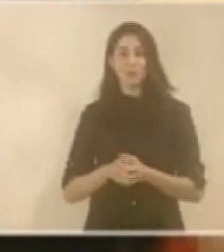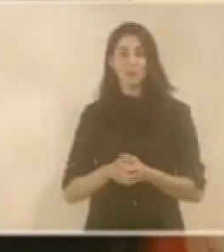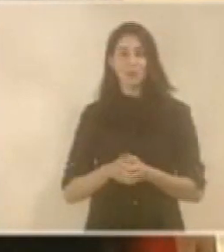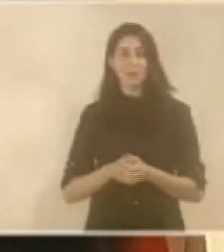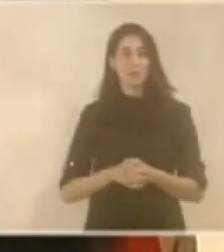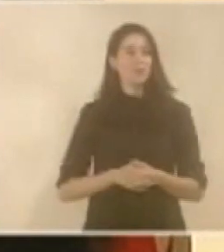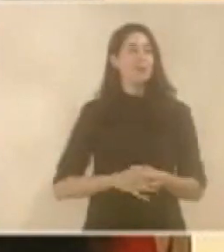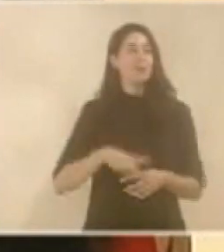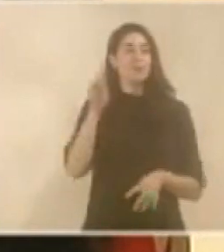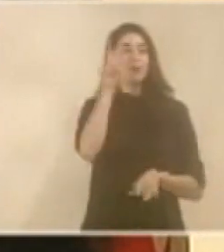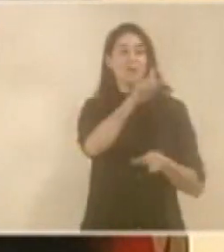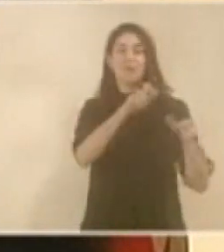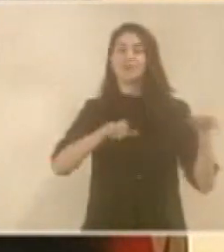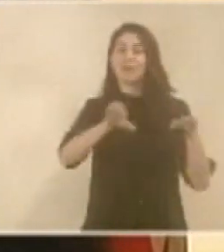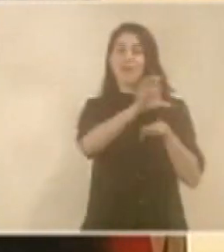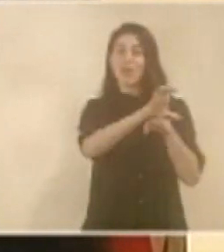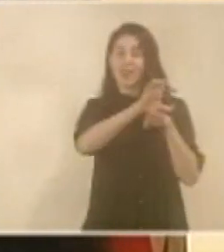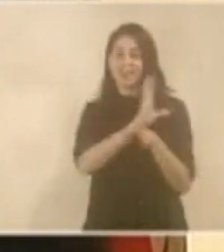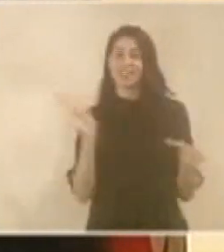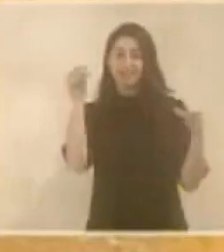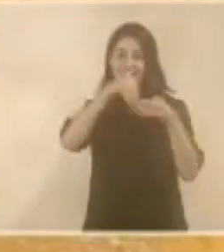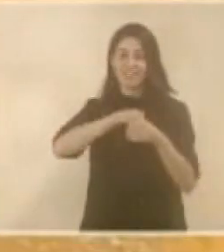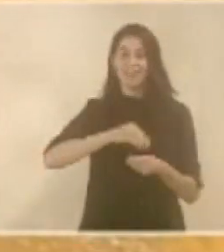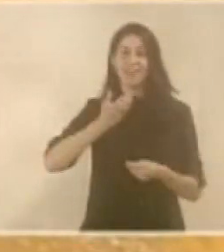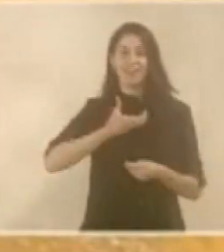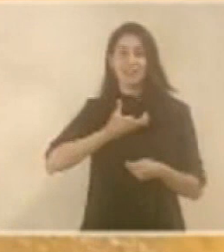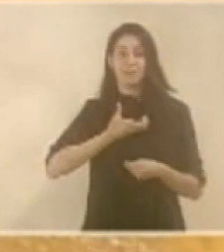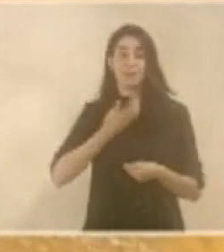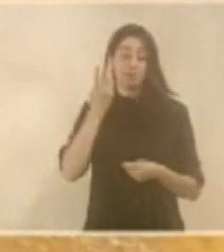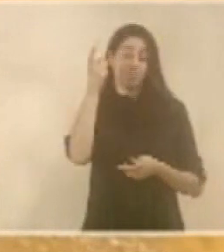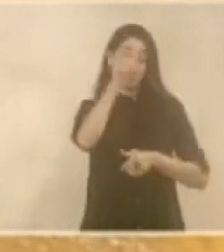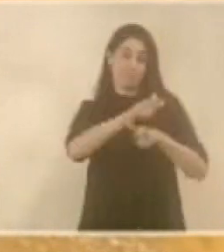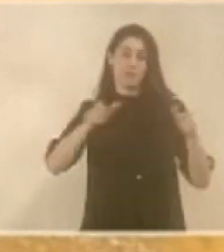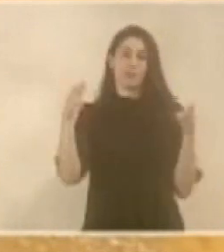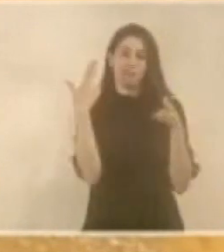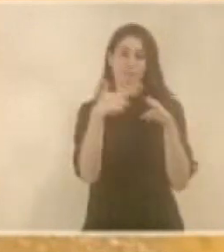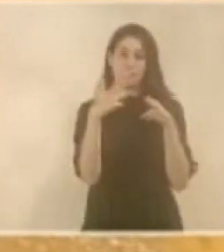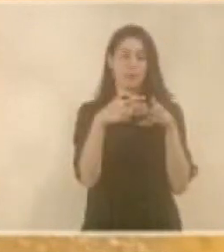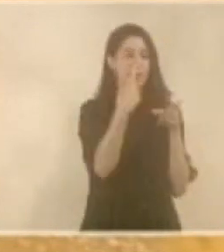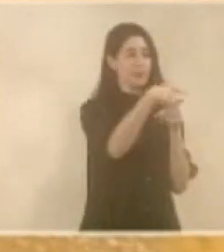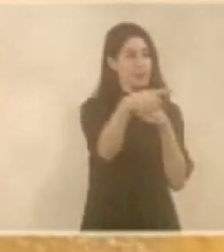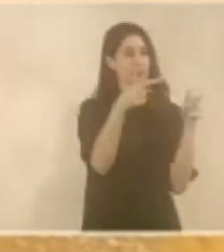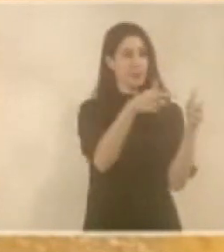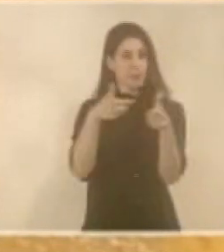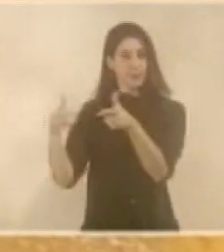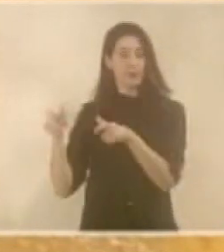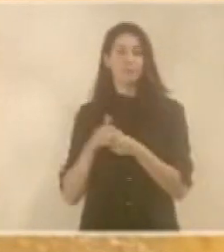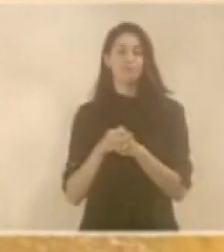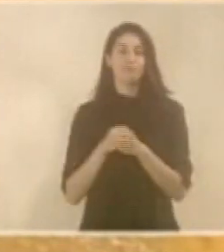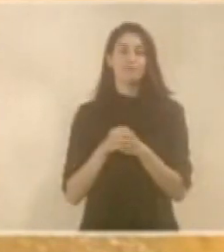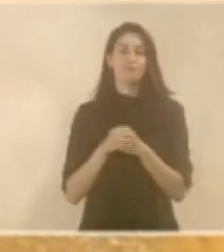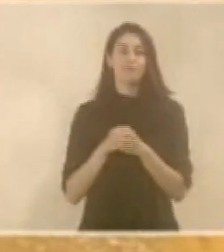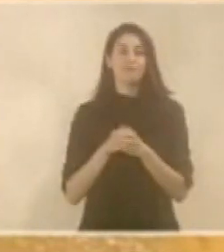señoras y señores concejales, miembros de la corporación, representantes de los diferentes partidos políticos, autoridades, señoras y